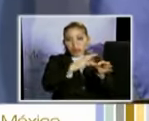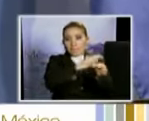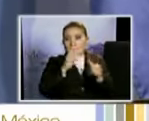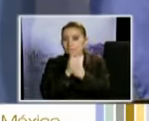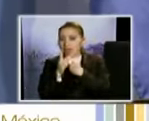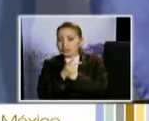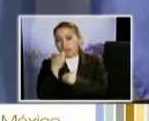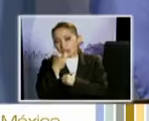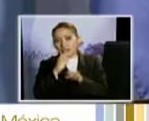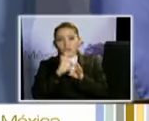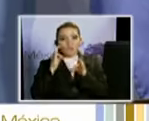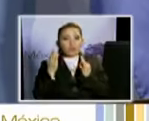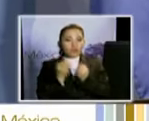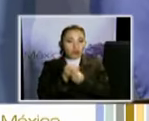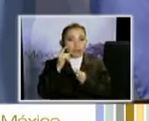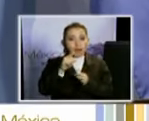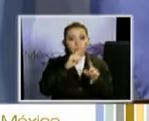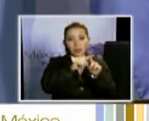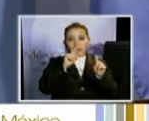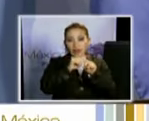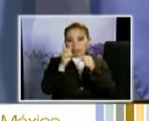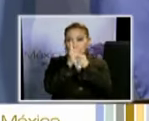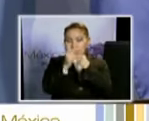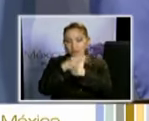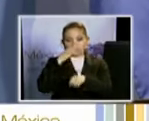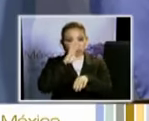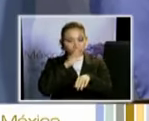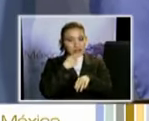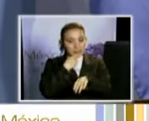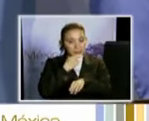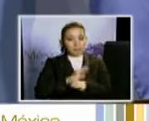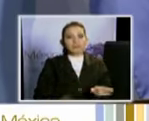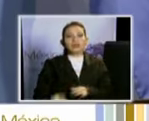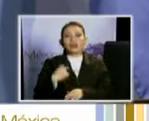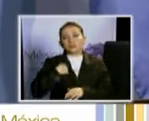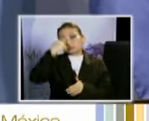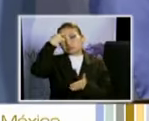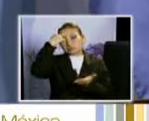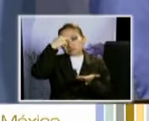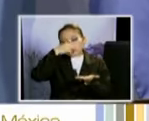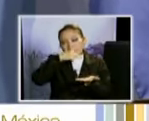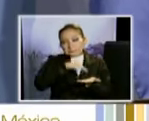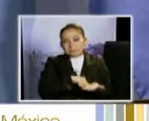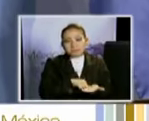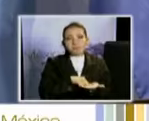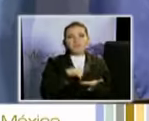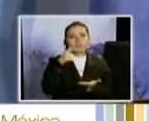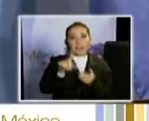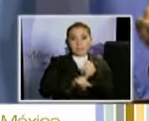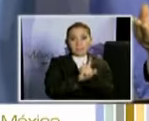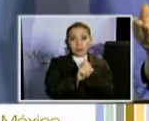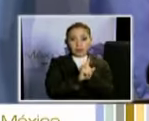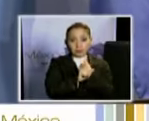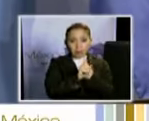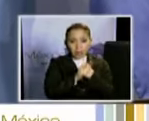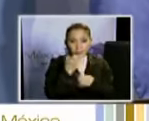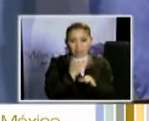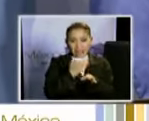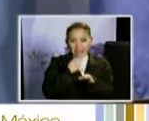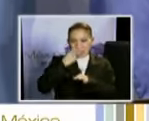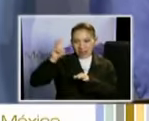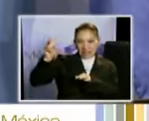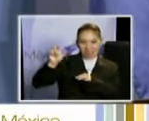Entonces estos mecanismos multilaterales lo permiten. También yo creo que el problema que habla Luis, y